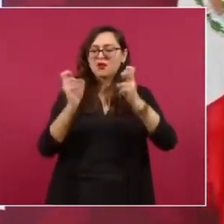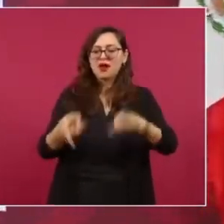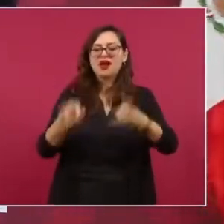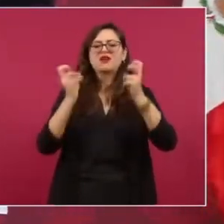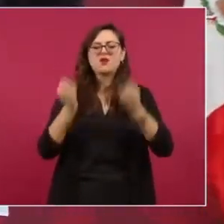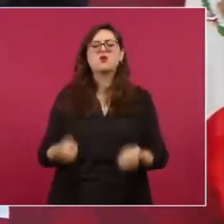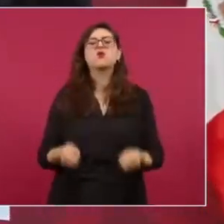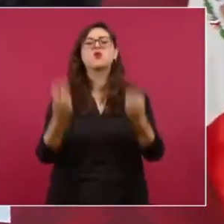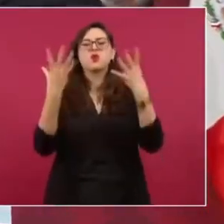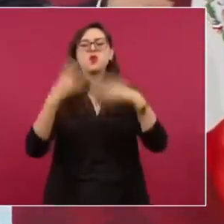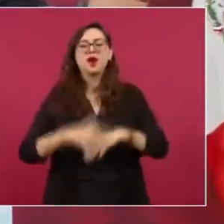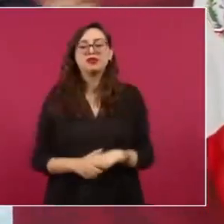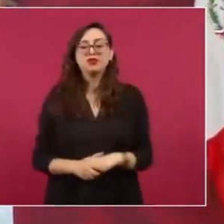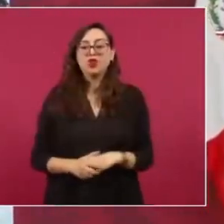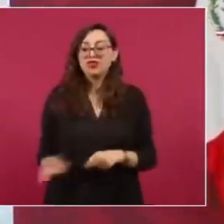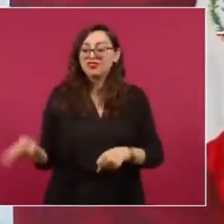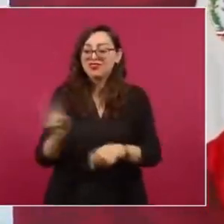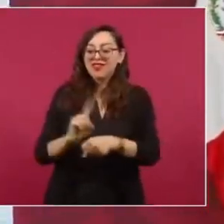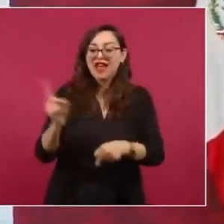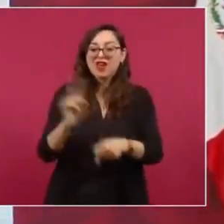pero era una mafia tolerada,